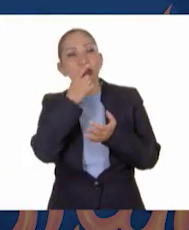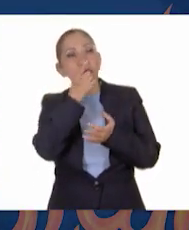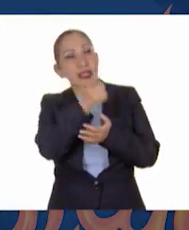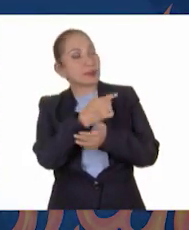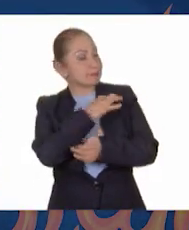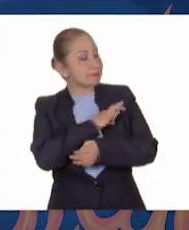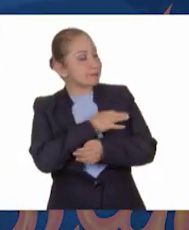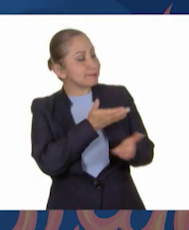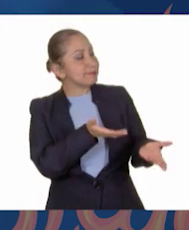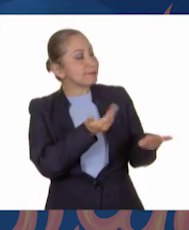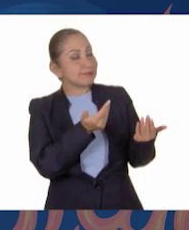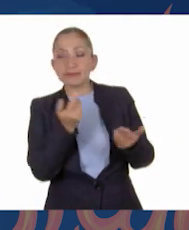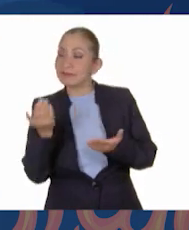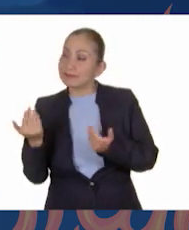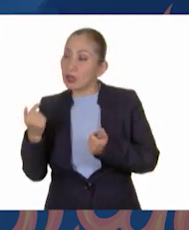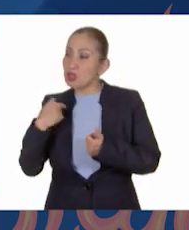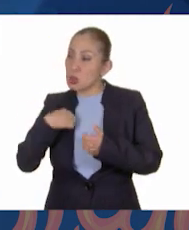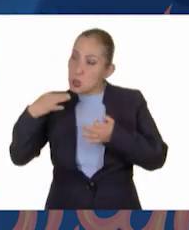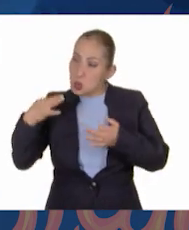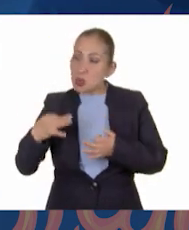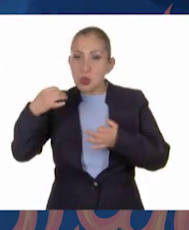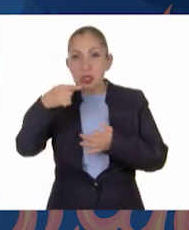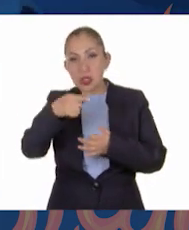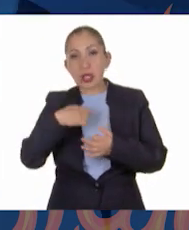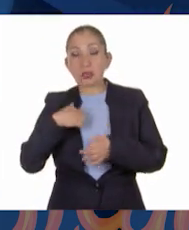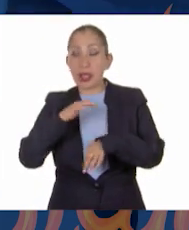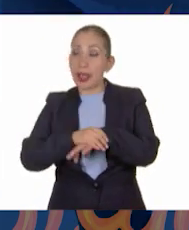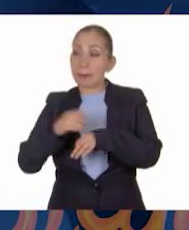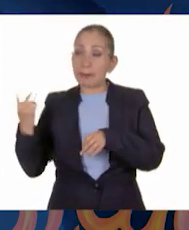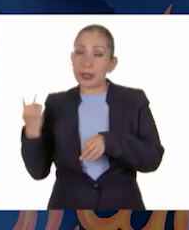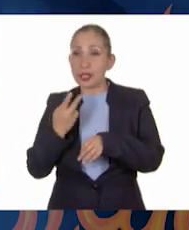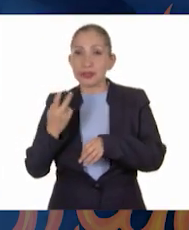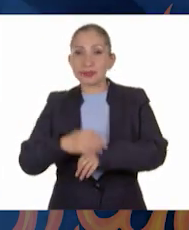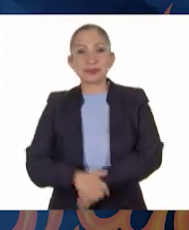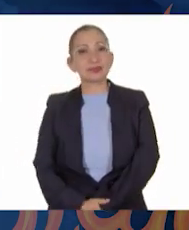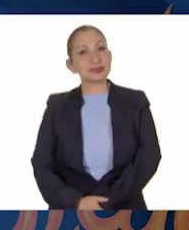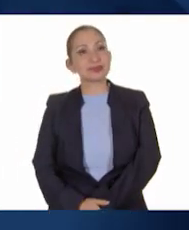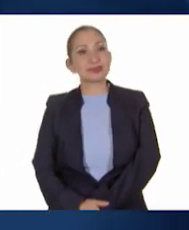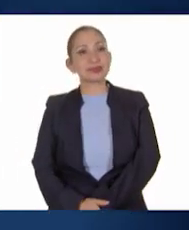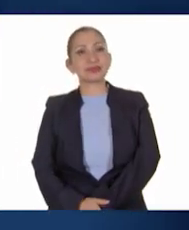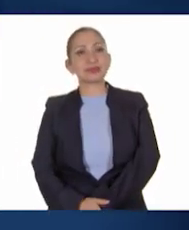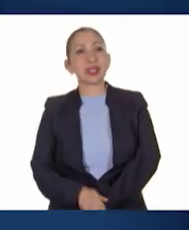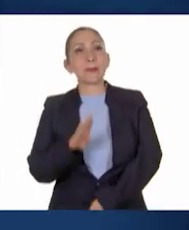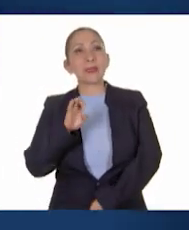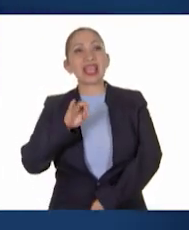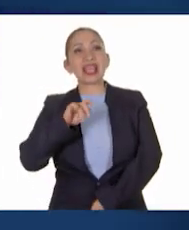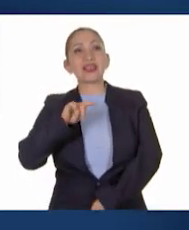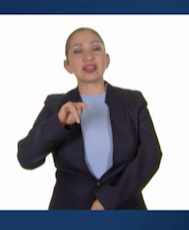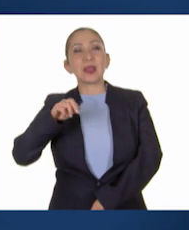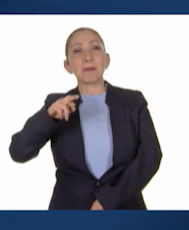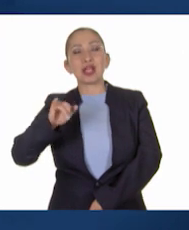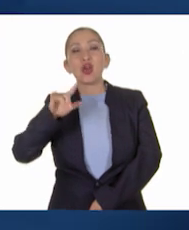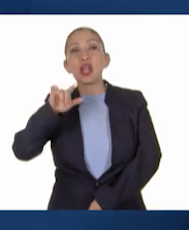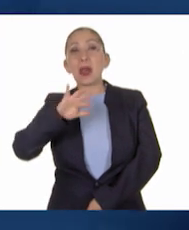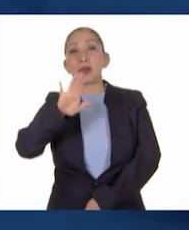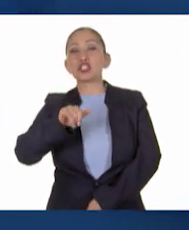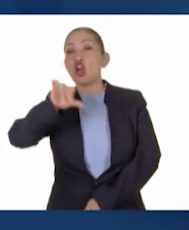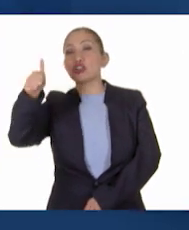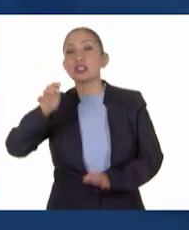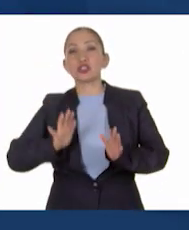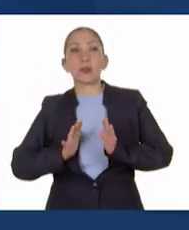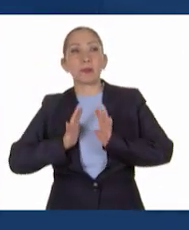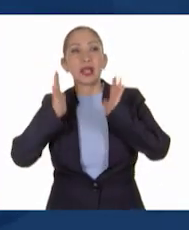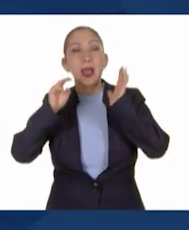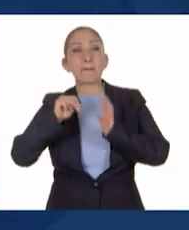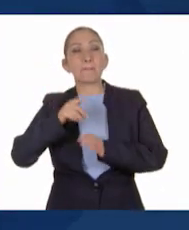las felicitaciones y los abrazos de sus buenos amigos. Benedetti Mario, La muerte y otras